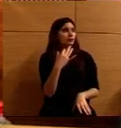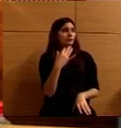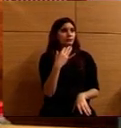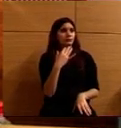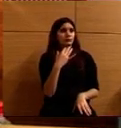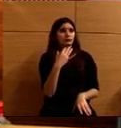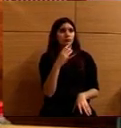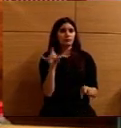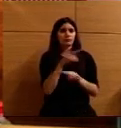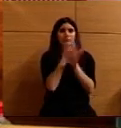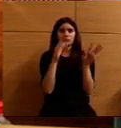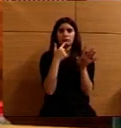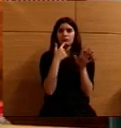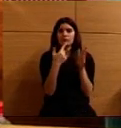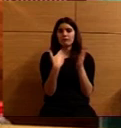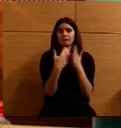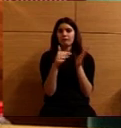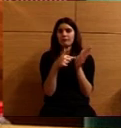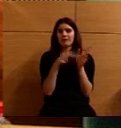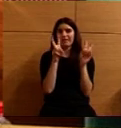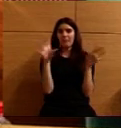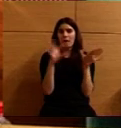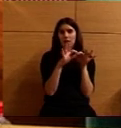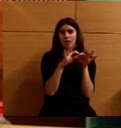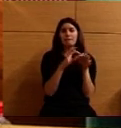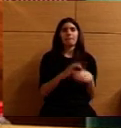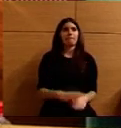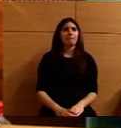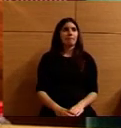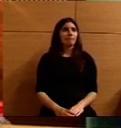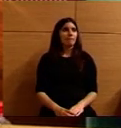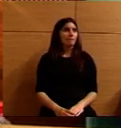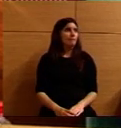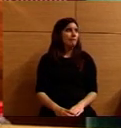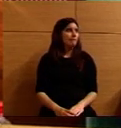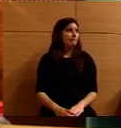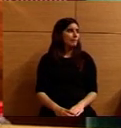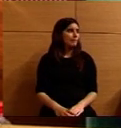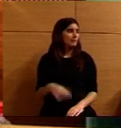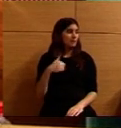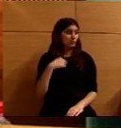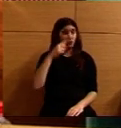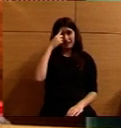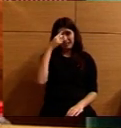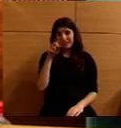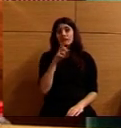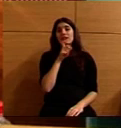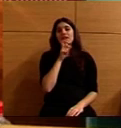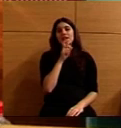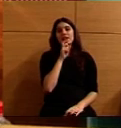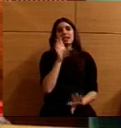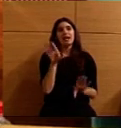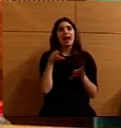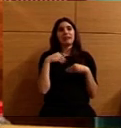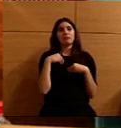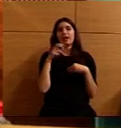emiten jurisprudencia con respecto a esta cuestión. Yo sé que es difícil